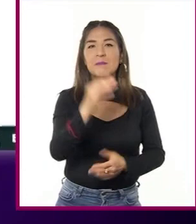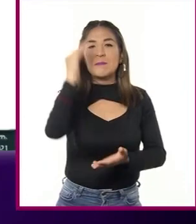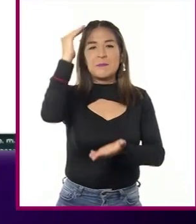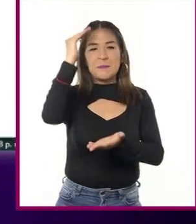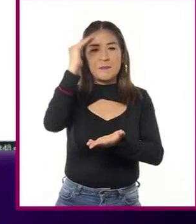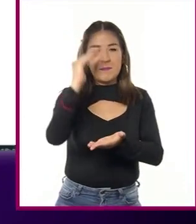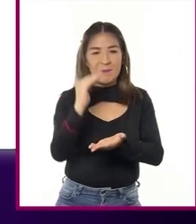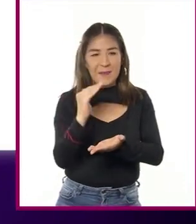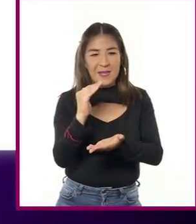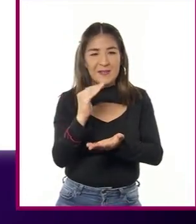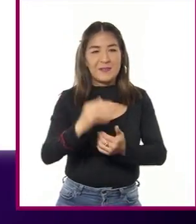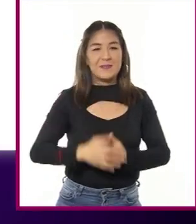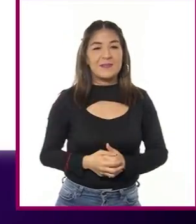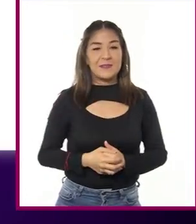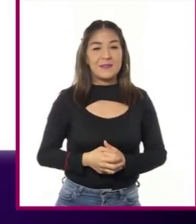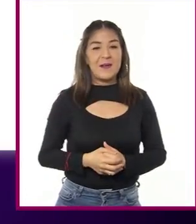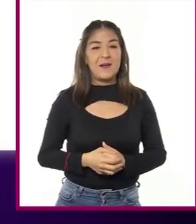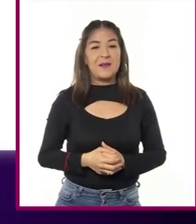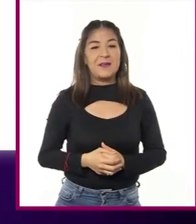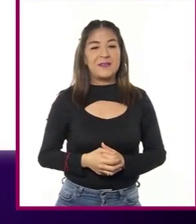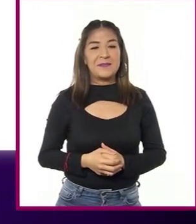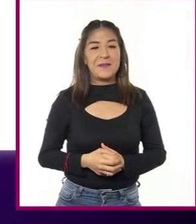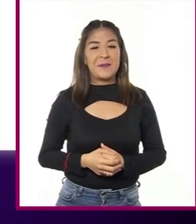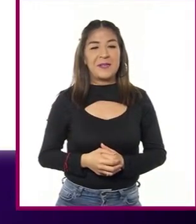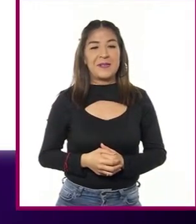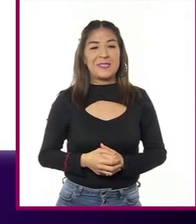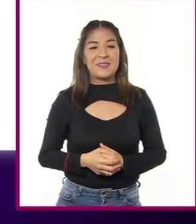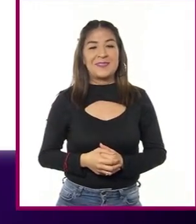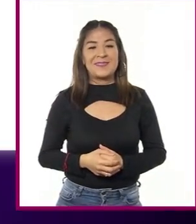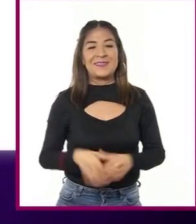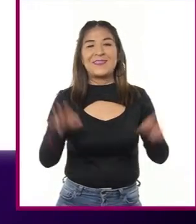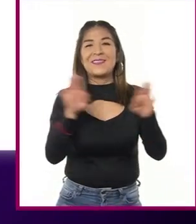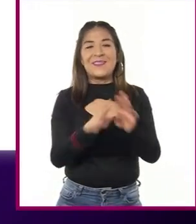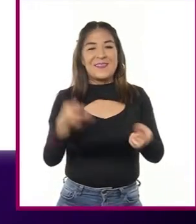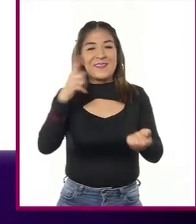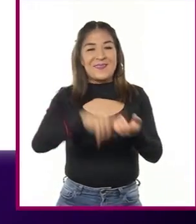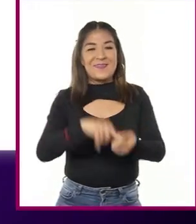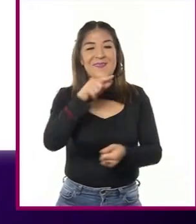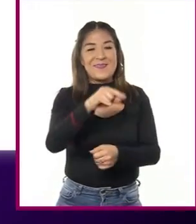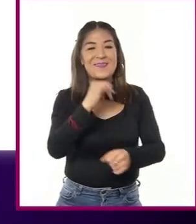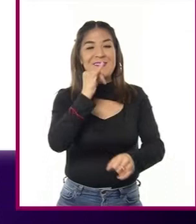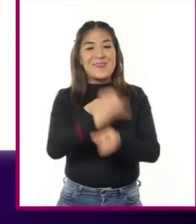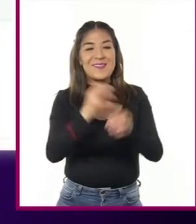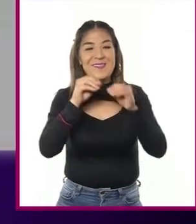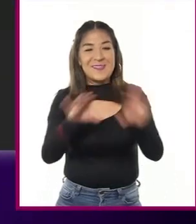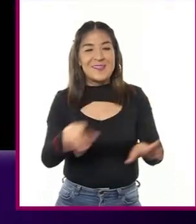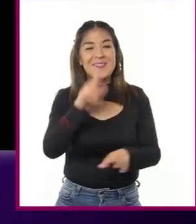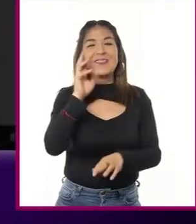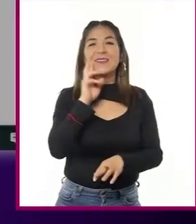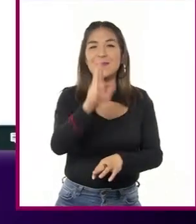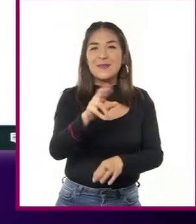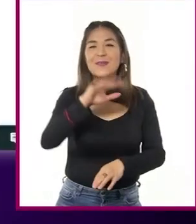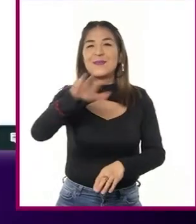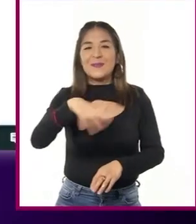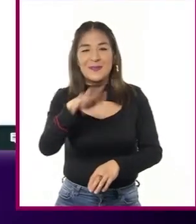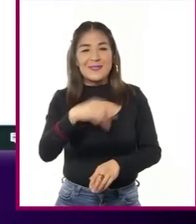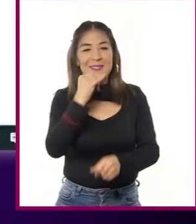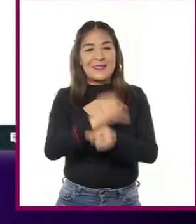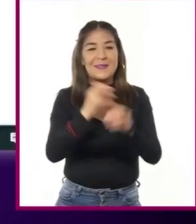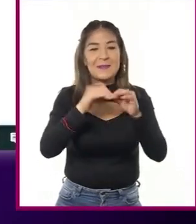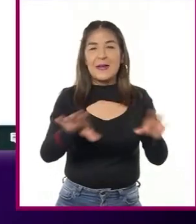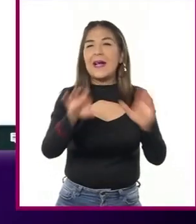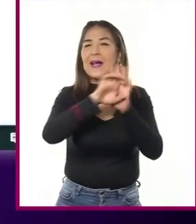disminuyó considerablemente. También es posible indicar que solo en algunas redes sociales se haga la búsqueda. Por